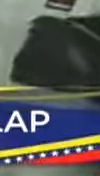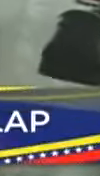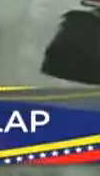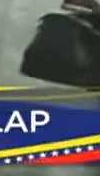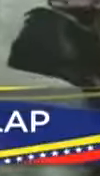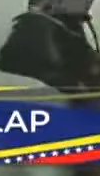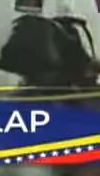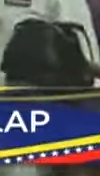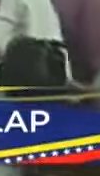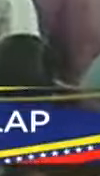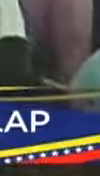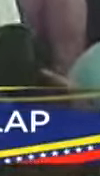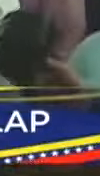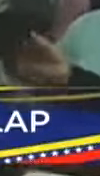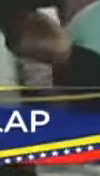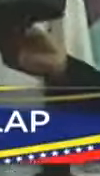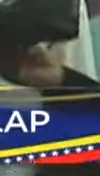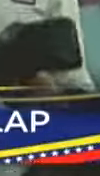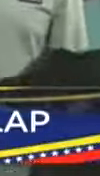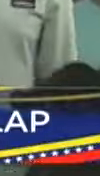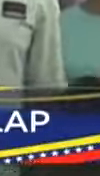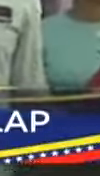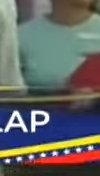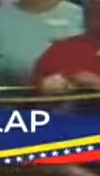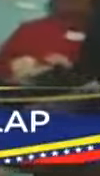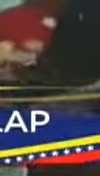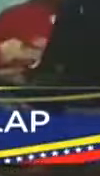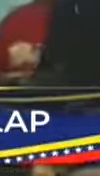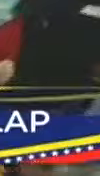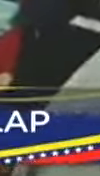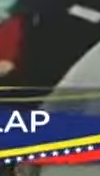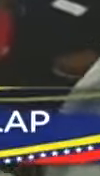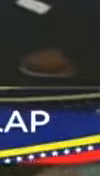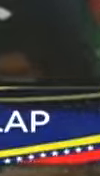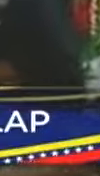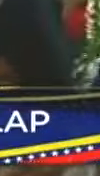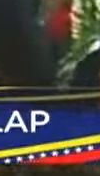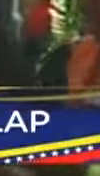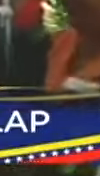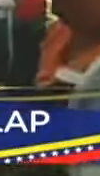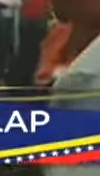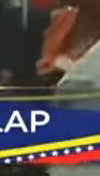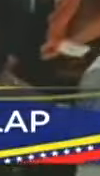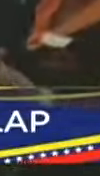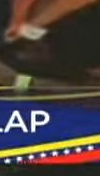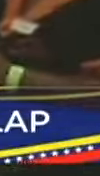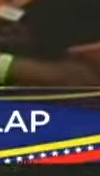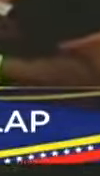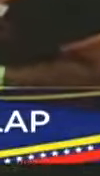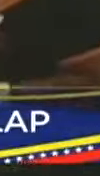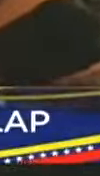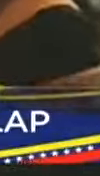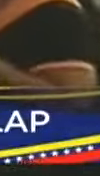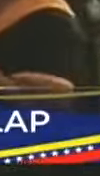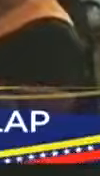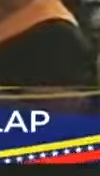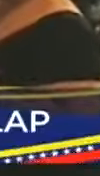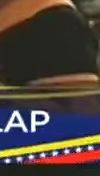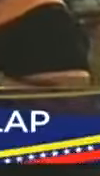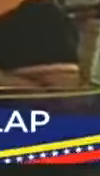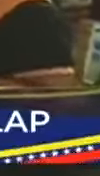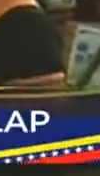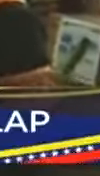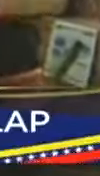los comités locales de abastecimiento y producción, a esta hora desde el estado Guárico. Allí vemos el saludo que le